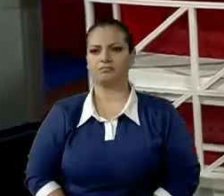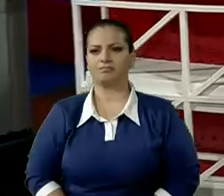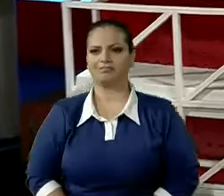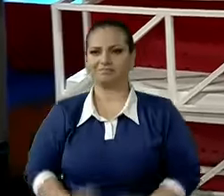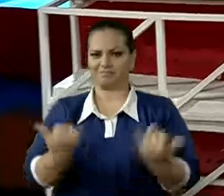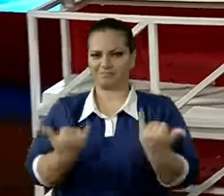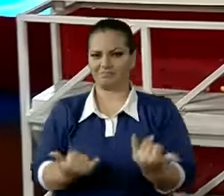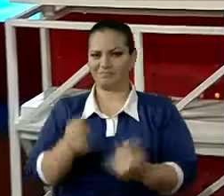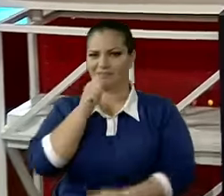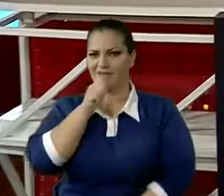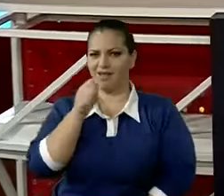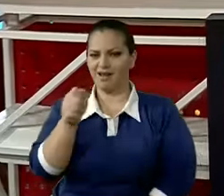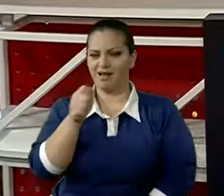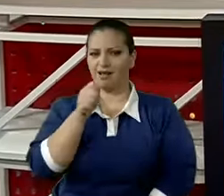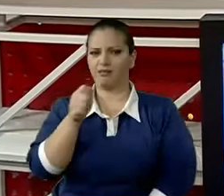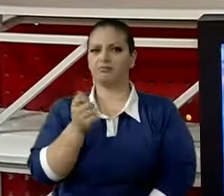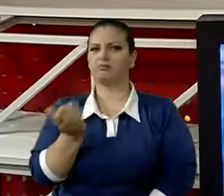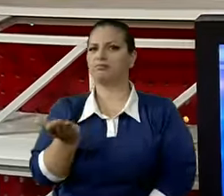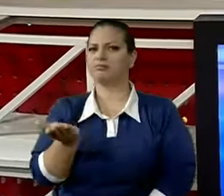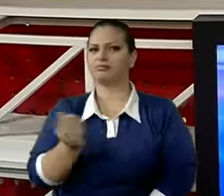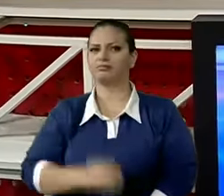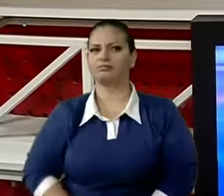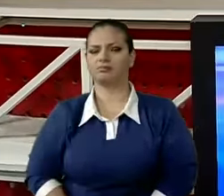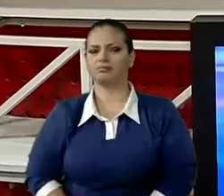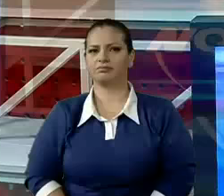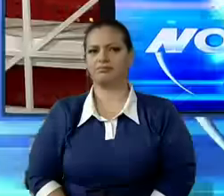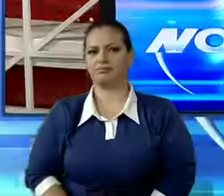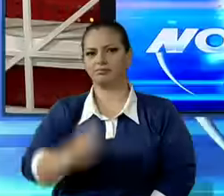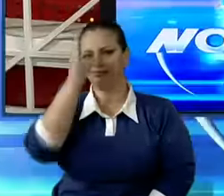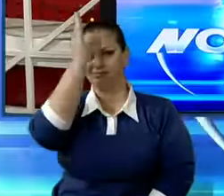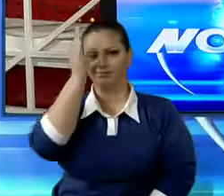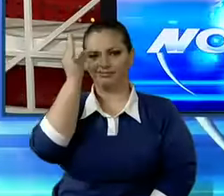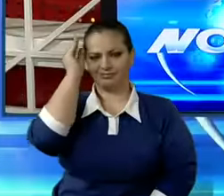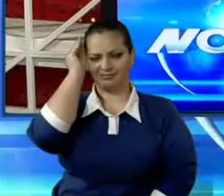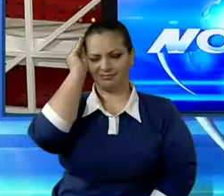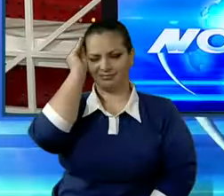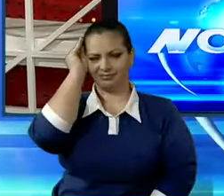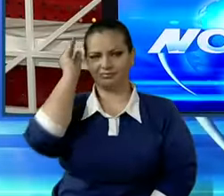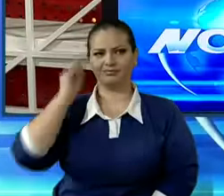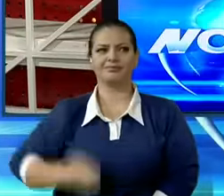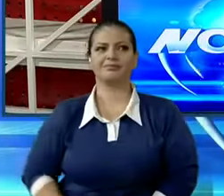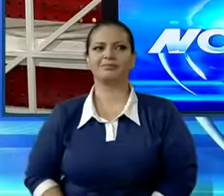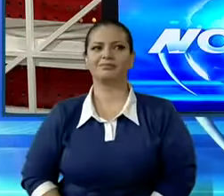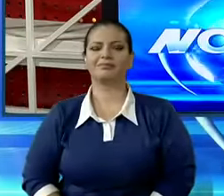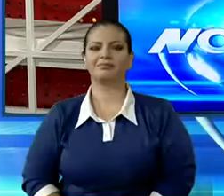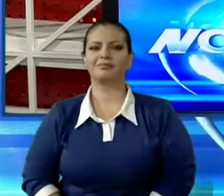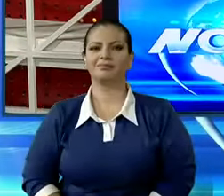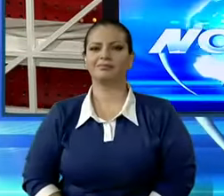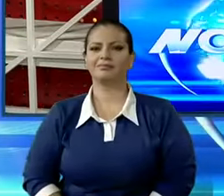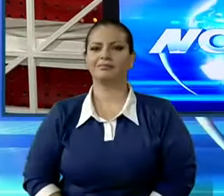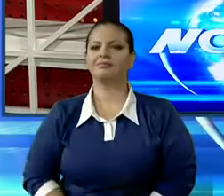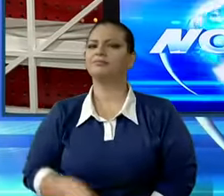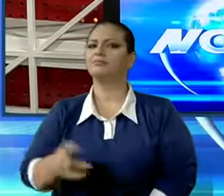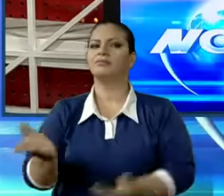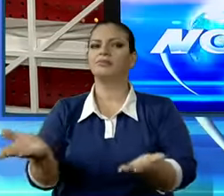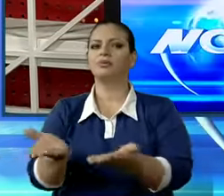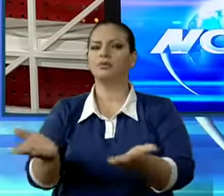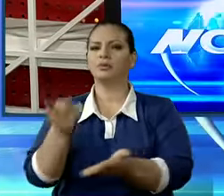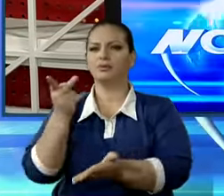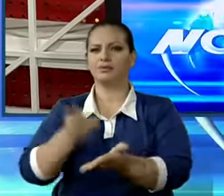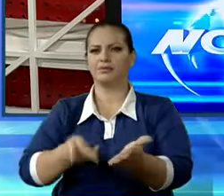salir a exteriores. Efectivamente, y en esta oportunidad le damos el paso a Luxiola Salazar para que nos indique dónde